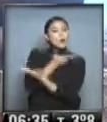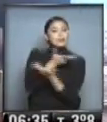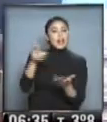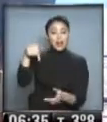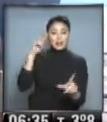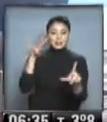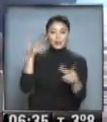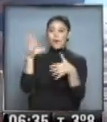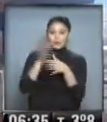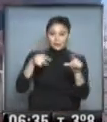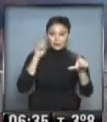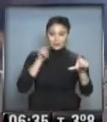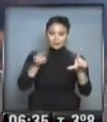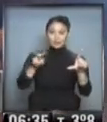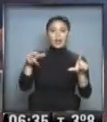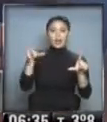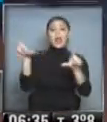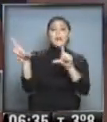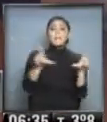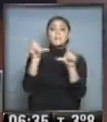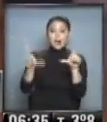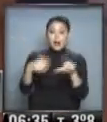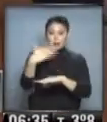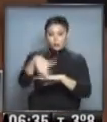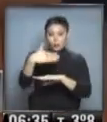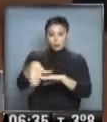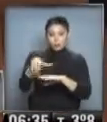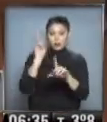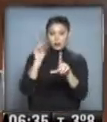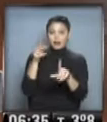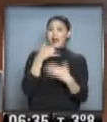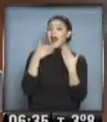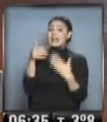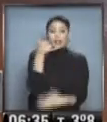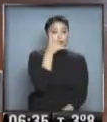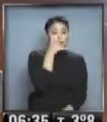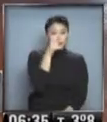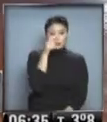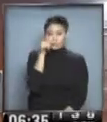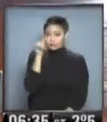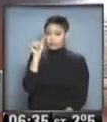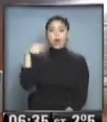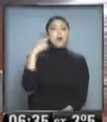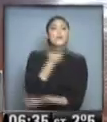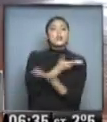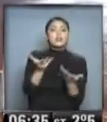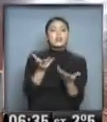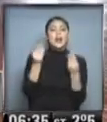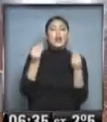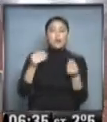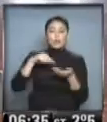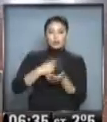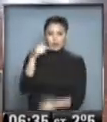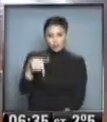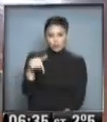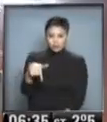funcionando. Allí está la imagen de Carlos Vázquez, que con su cámara al aire libre nos muestra cómo está la ciudad en